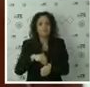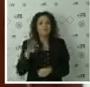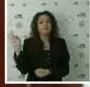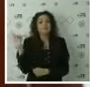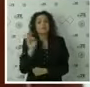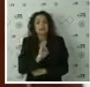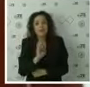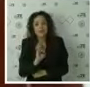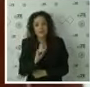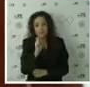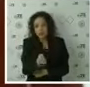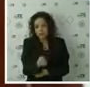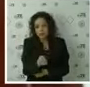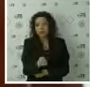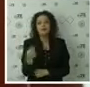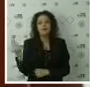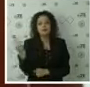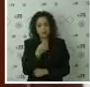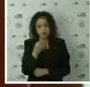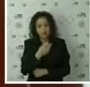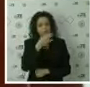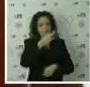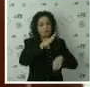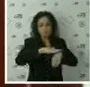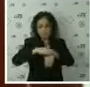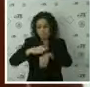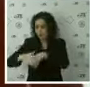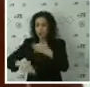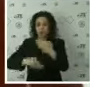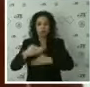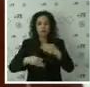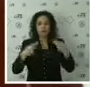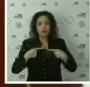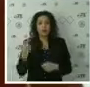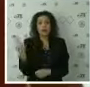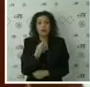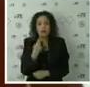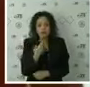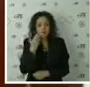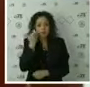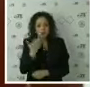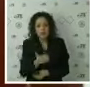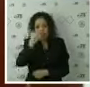supuesto, creo que tenemos que llamar y sentar a toda la gente que necesita o que tiene algo que decir